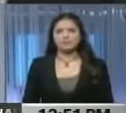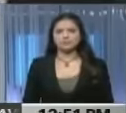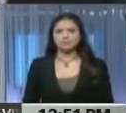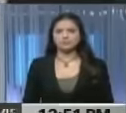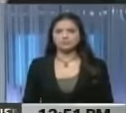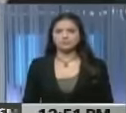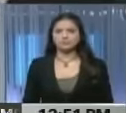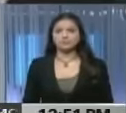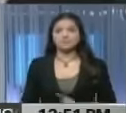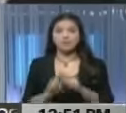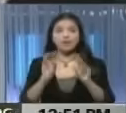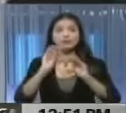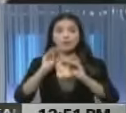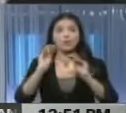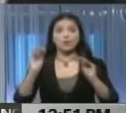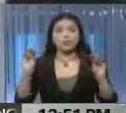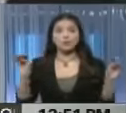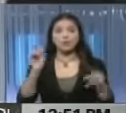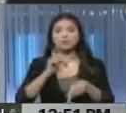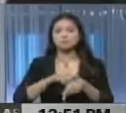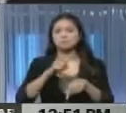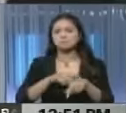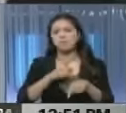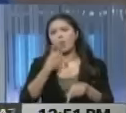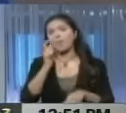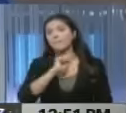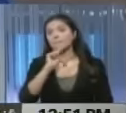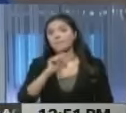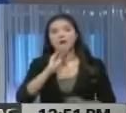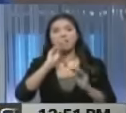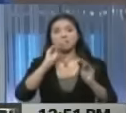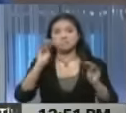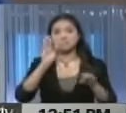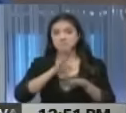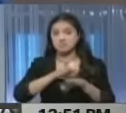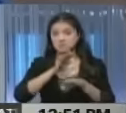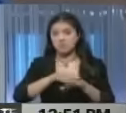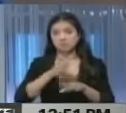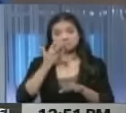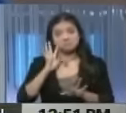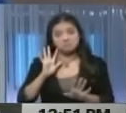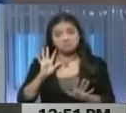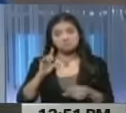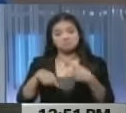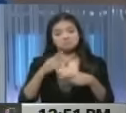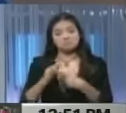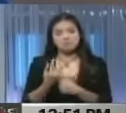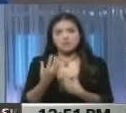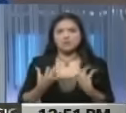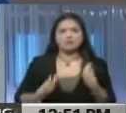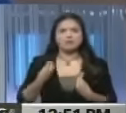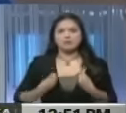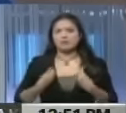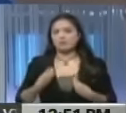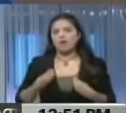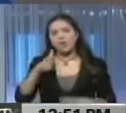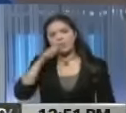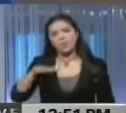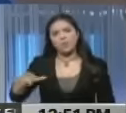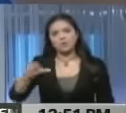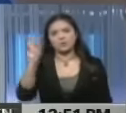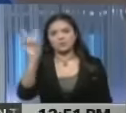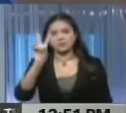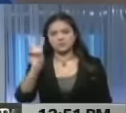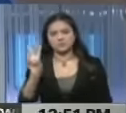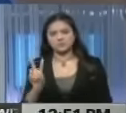Esta convocatoria, que duró un mes, bueno, pretendía causar angustia en la población venezolana,